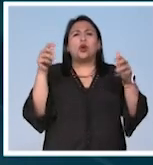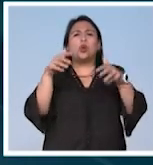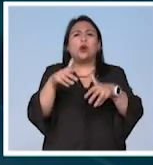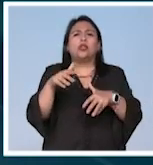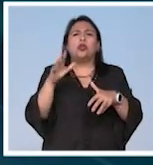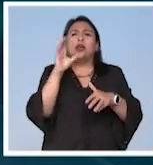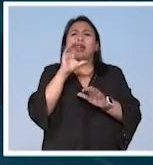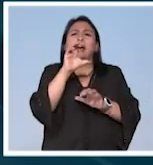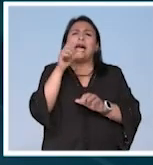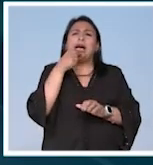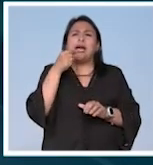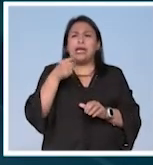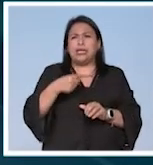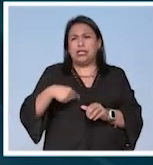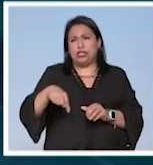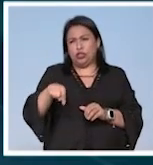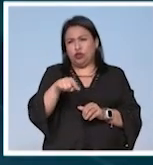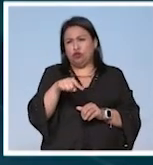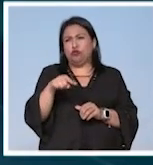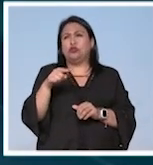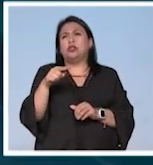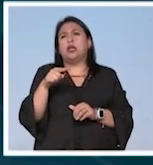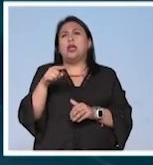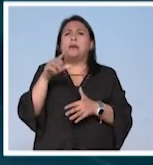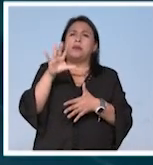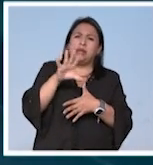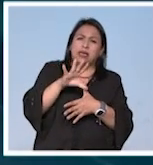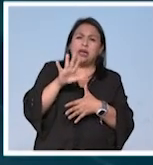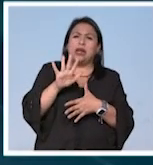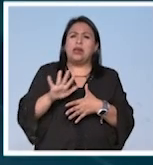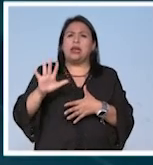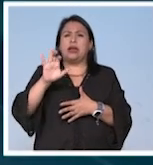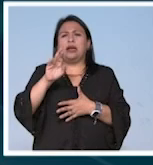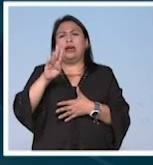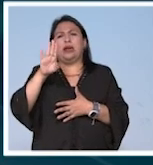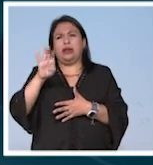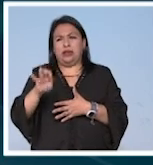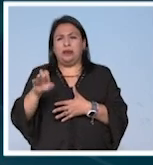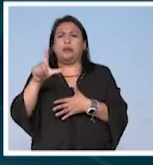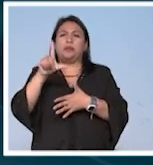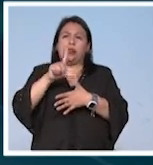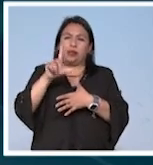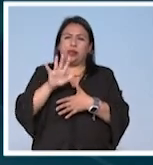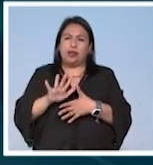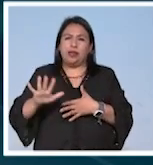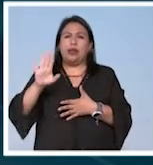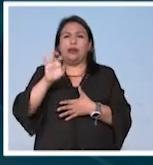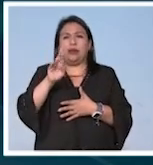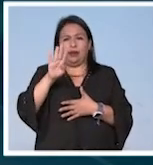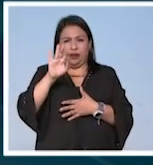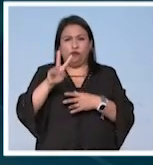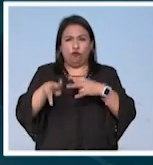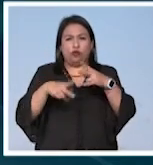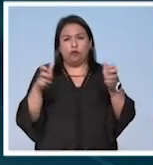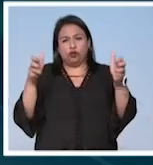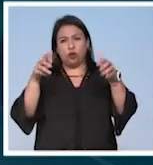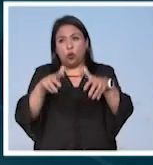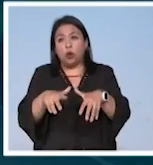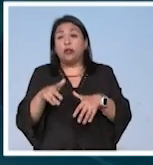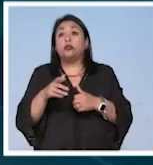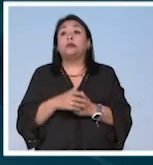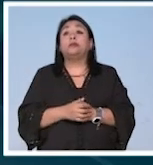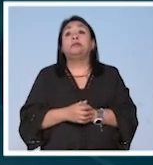infantil eh americana y del Caribe latinoamericana y del Caribe entonces allí